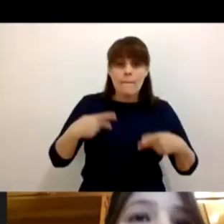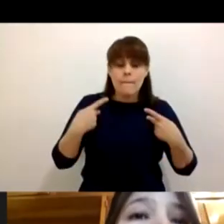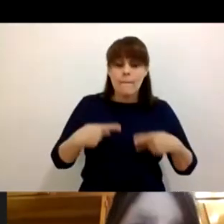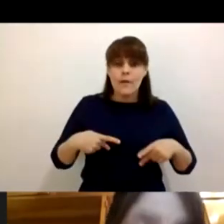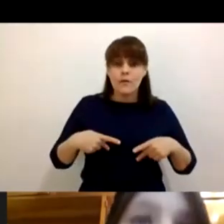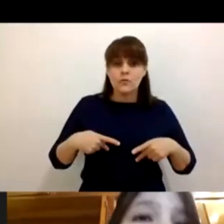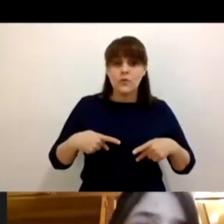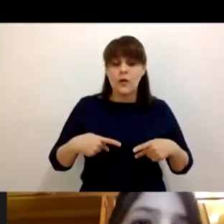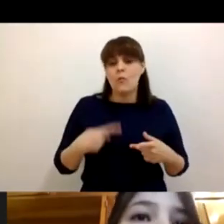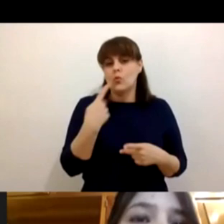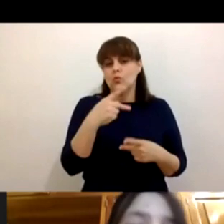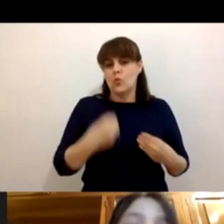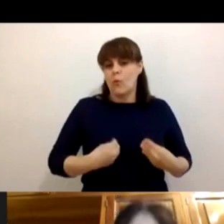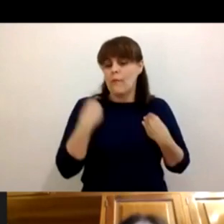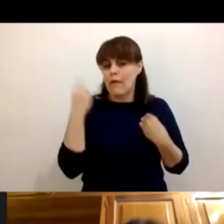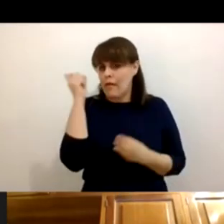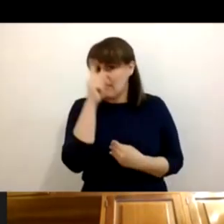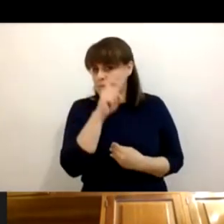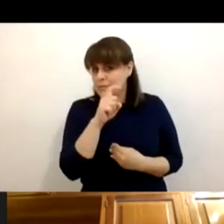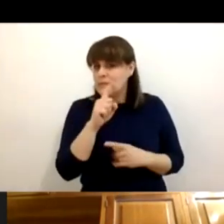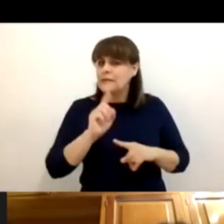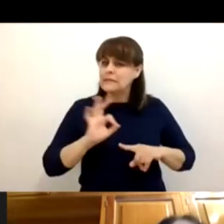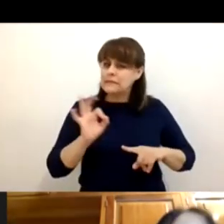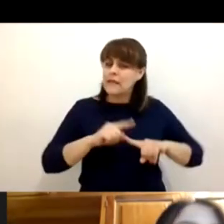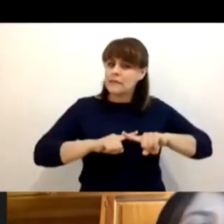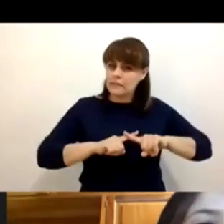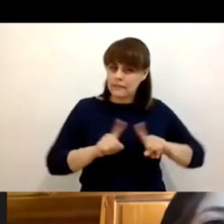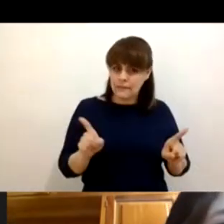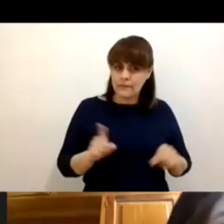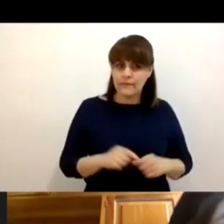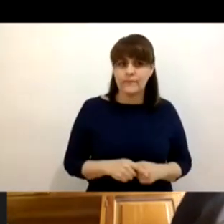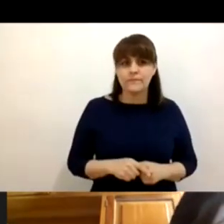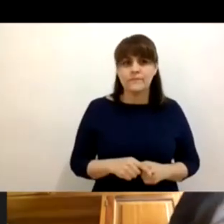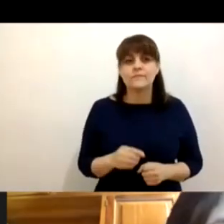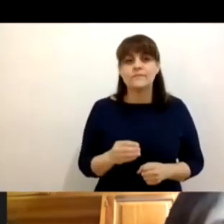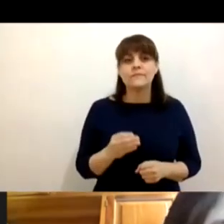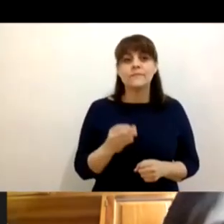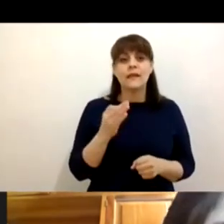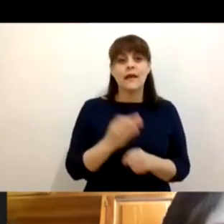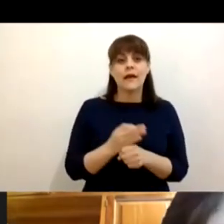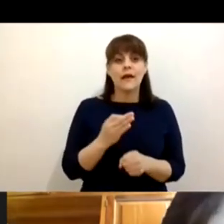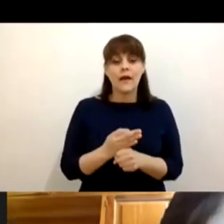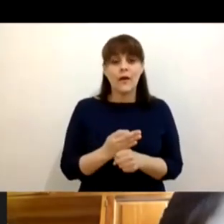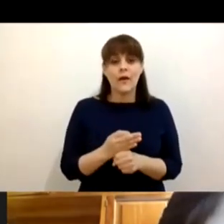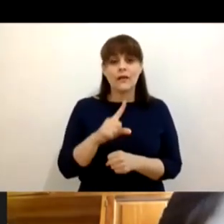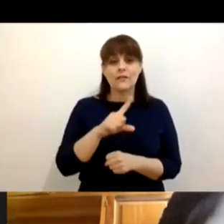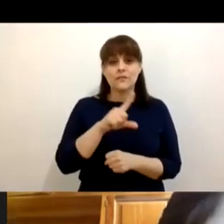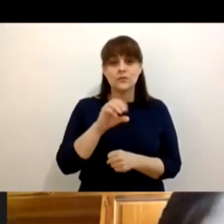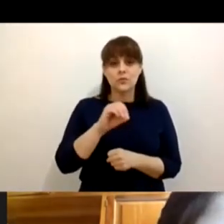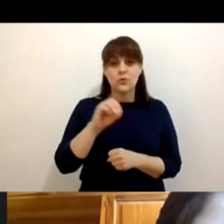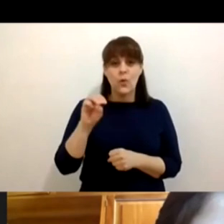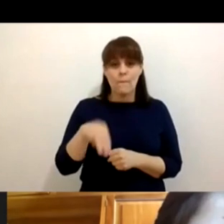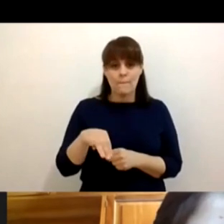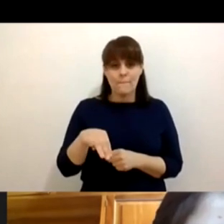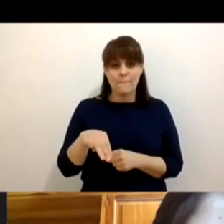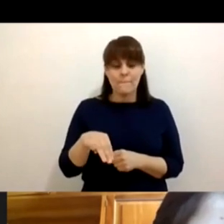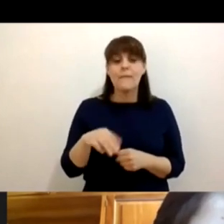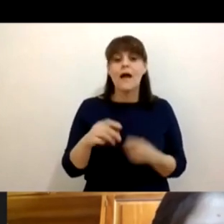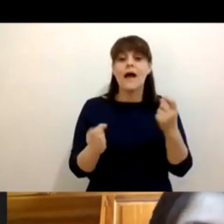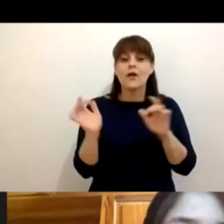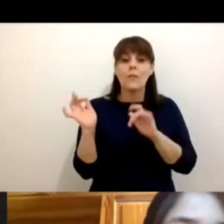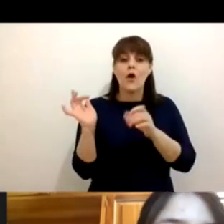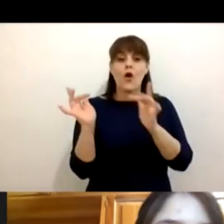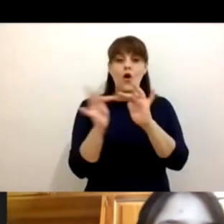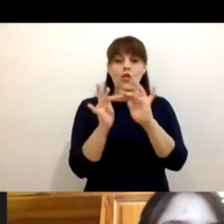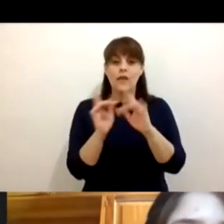reincidencia. En fin. Claro. Y ahora debo decir que a este Zoom también hubo quien llegó en primer lugar, en segundo lugar y en tercer